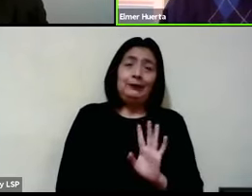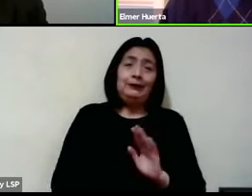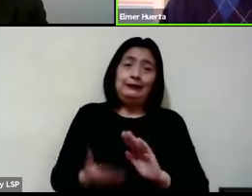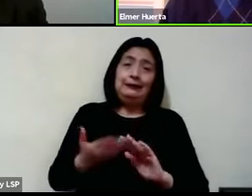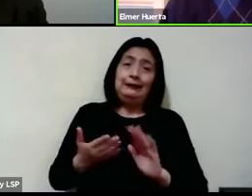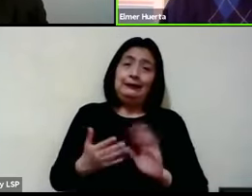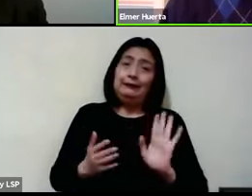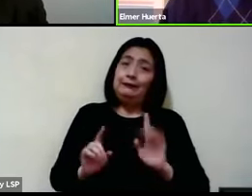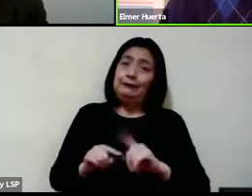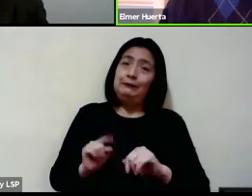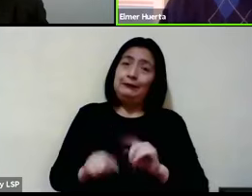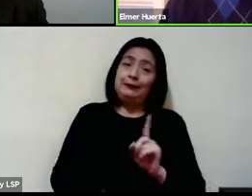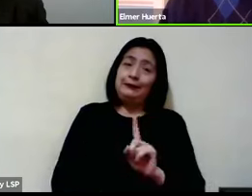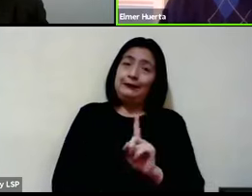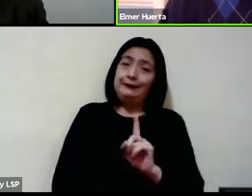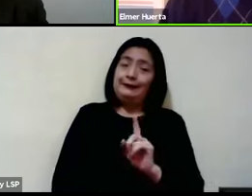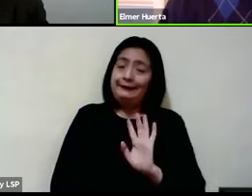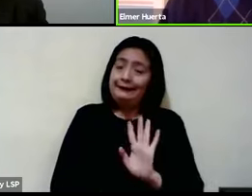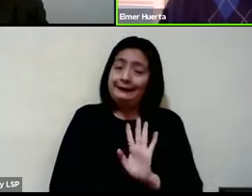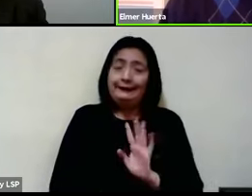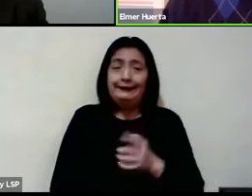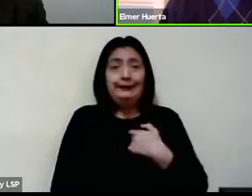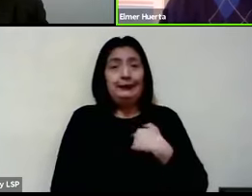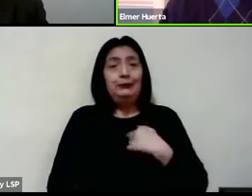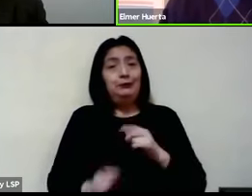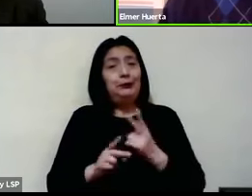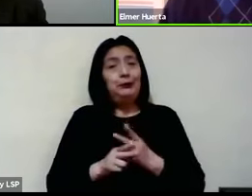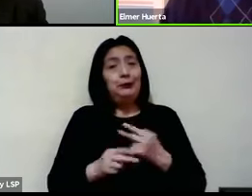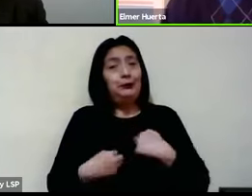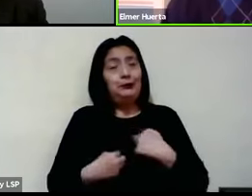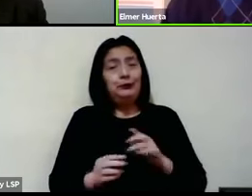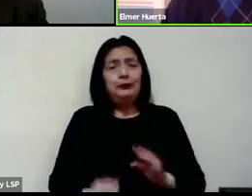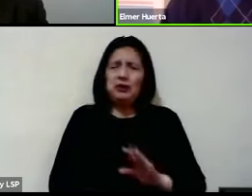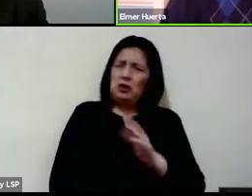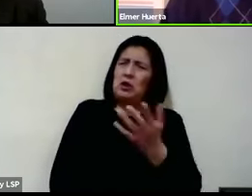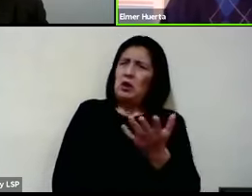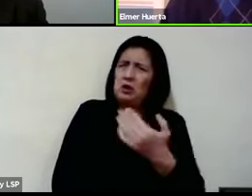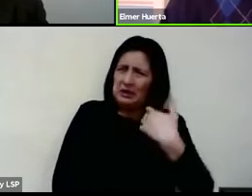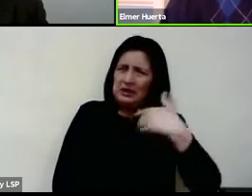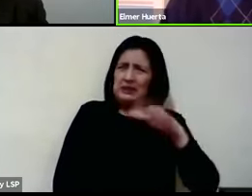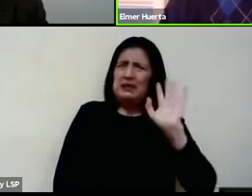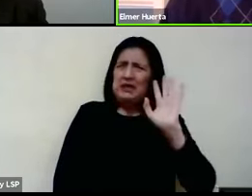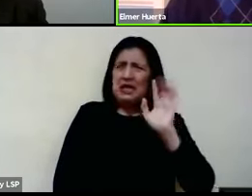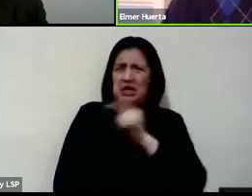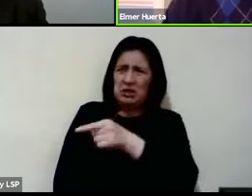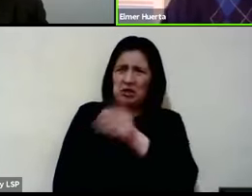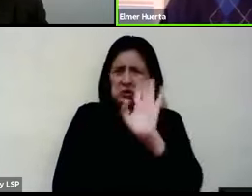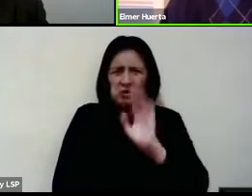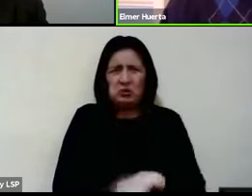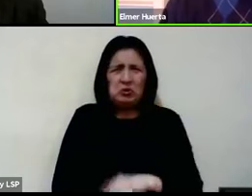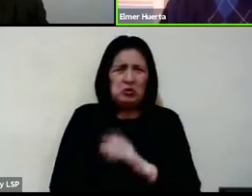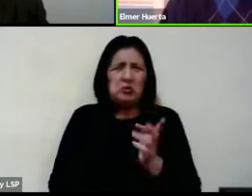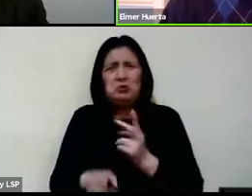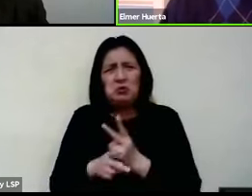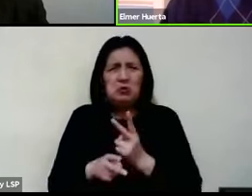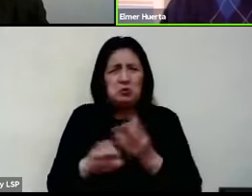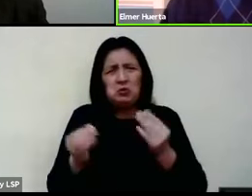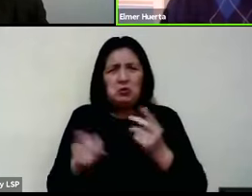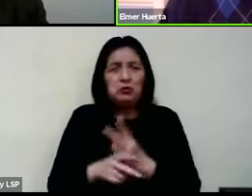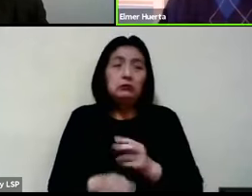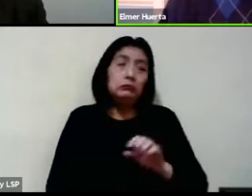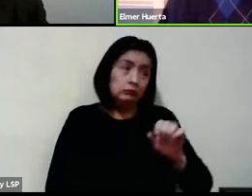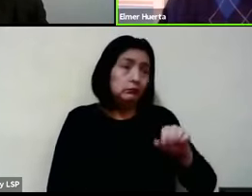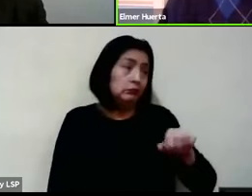Discúlpame, primo, pero yo me estoy cuidando. No, pero ya tú te has vuelto ya muy cuidadoso. Sí,